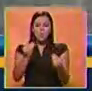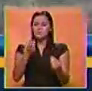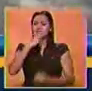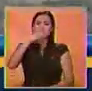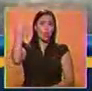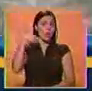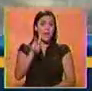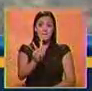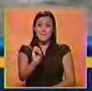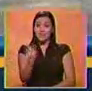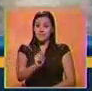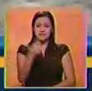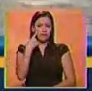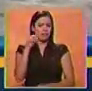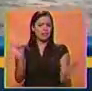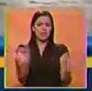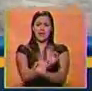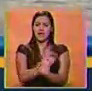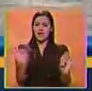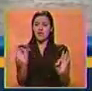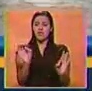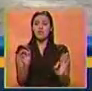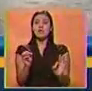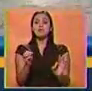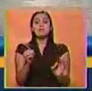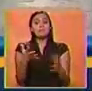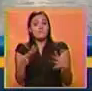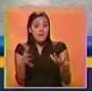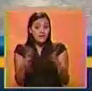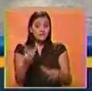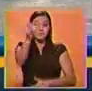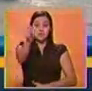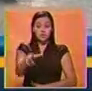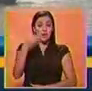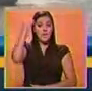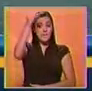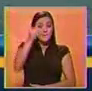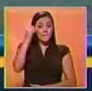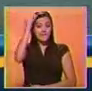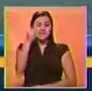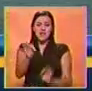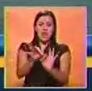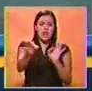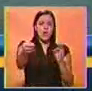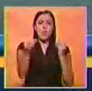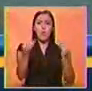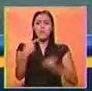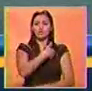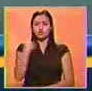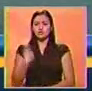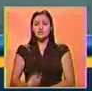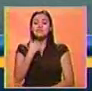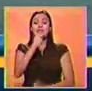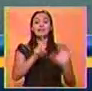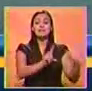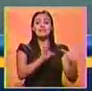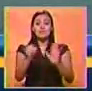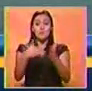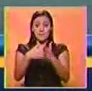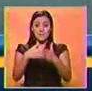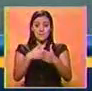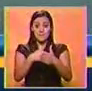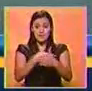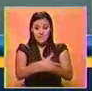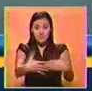en 20 meses. Según analistas, la intención de los asesores se alejó del paquete de estímulo de China de casi